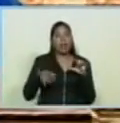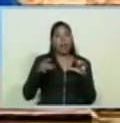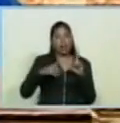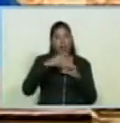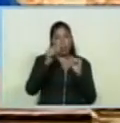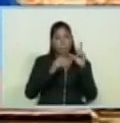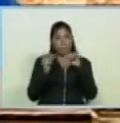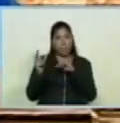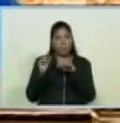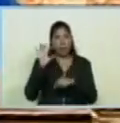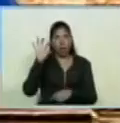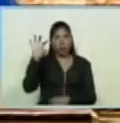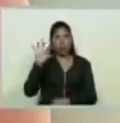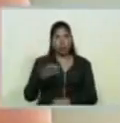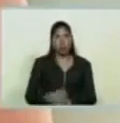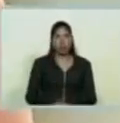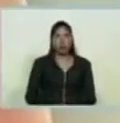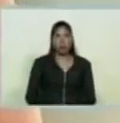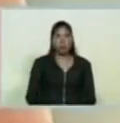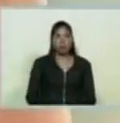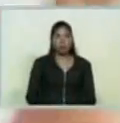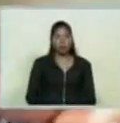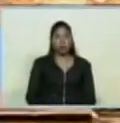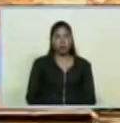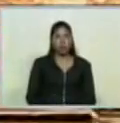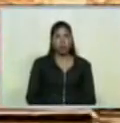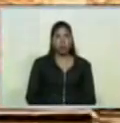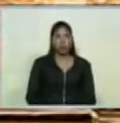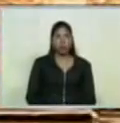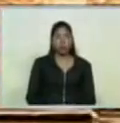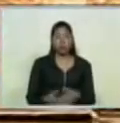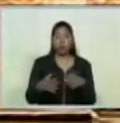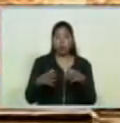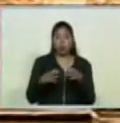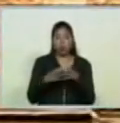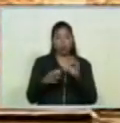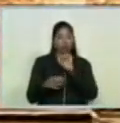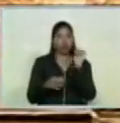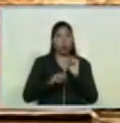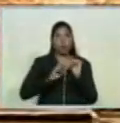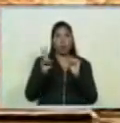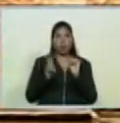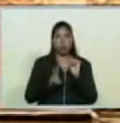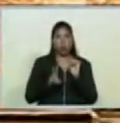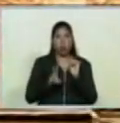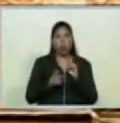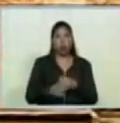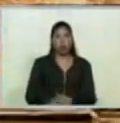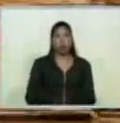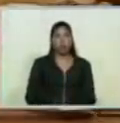Apenas naciendo el carné de la patria. Apenas naciendo el movimiento Somos Venezuela. Miren lo que hemos logrado.